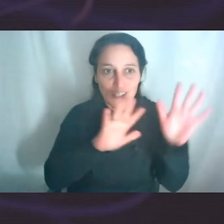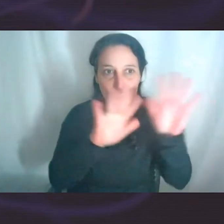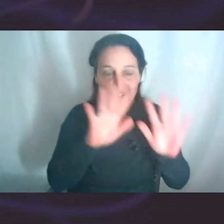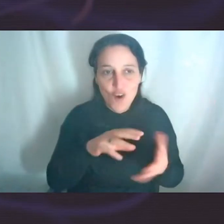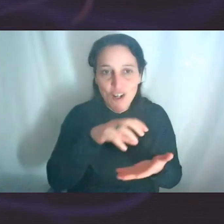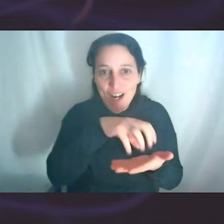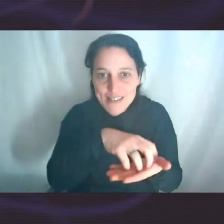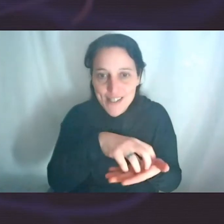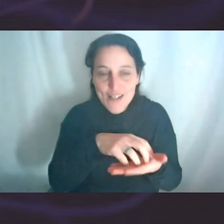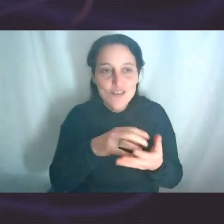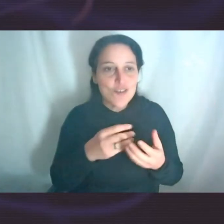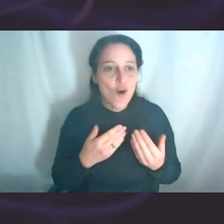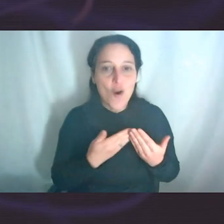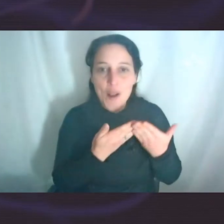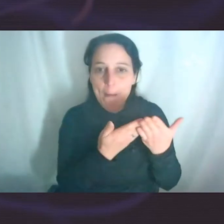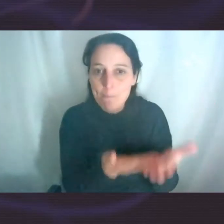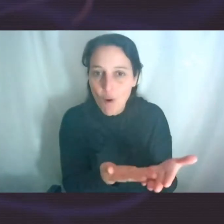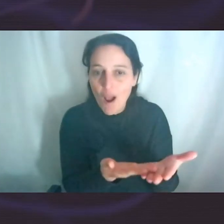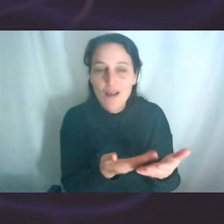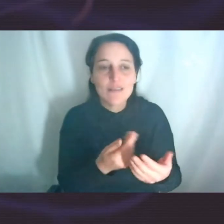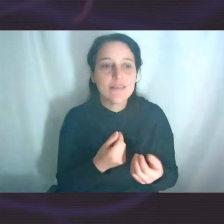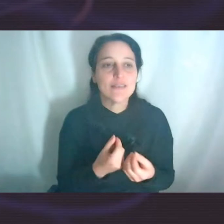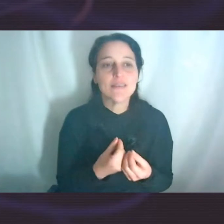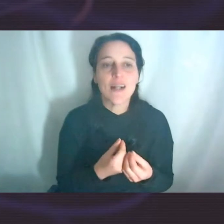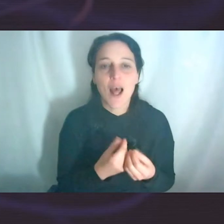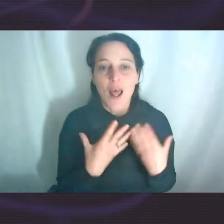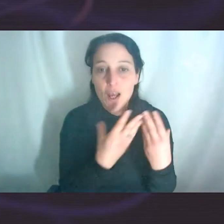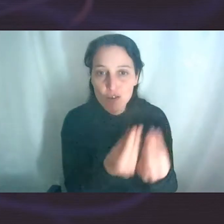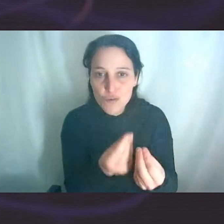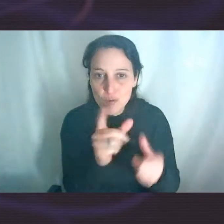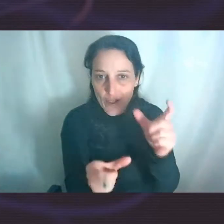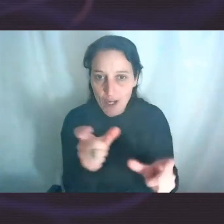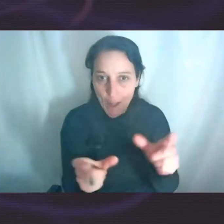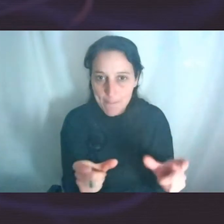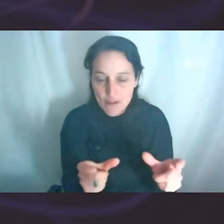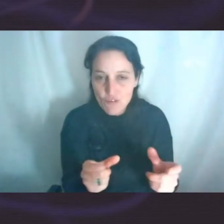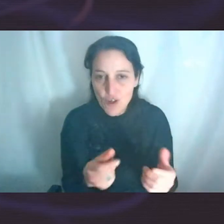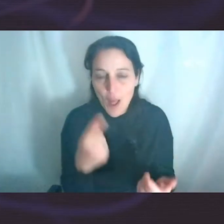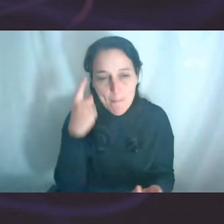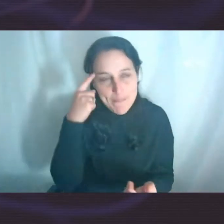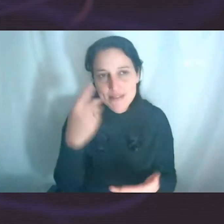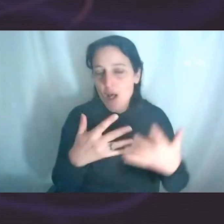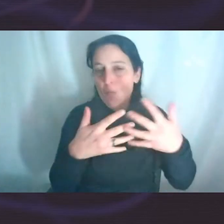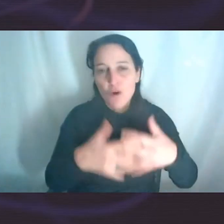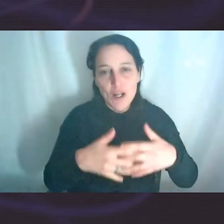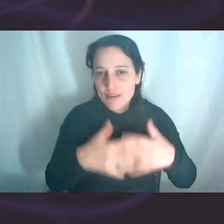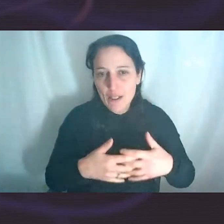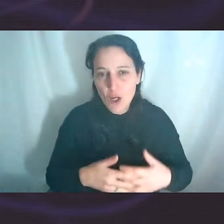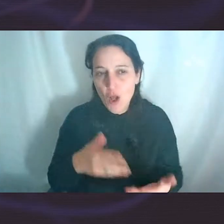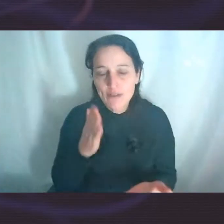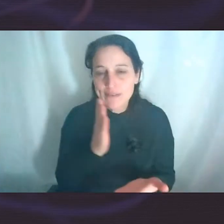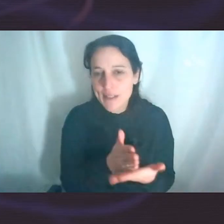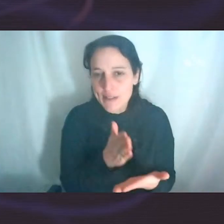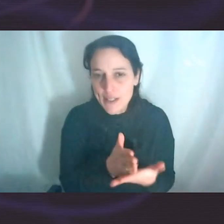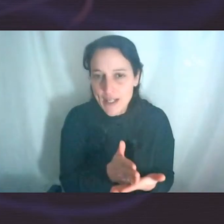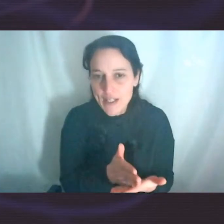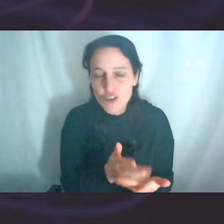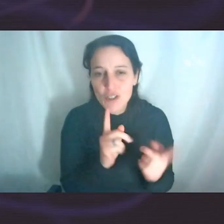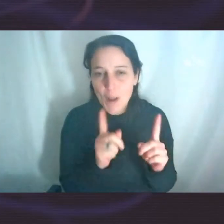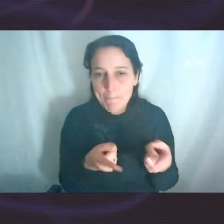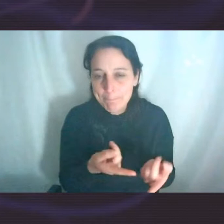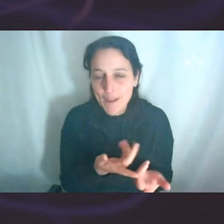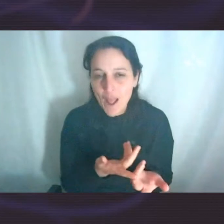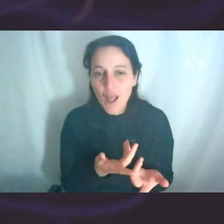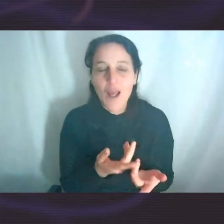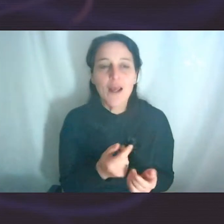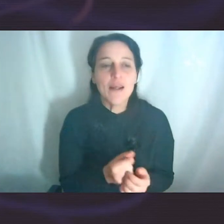para empoderarlas, es que, bueno, justamente la tecnología es un derecho y queremos que cada vez más mujeres puedan acceder a esta educación. Entonces tenemos oportunidades como